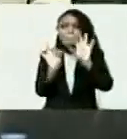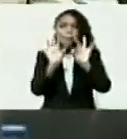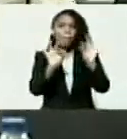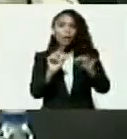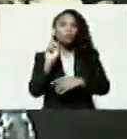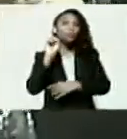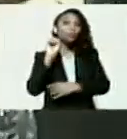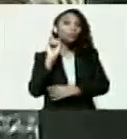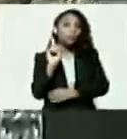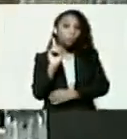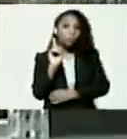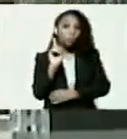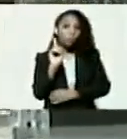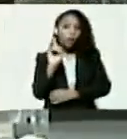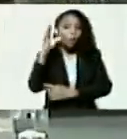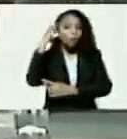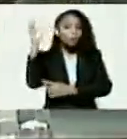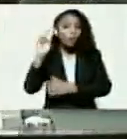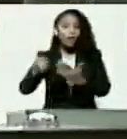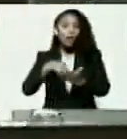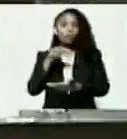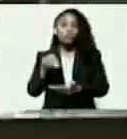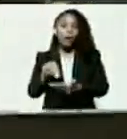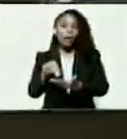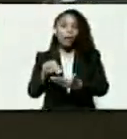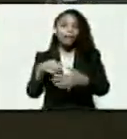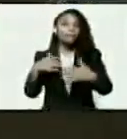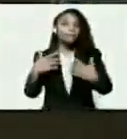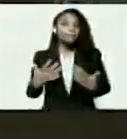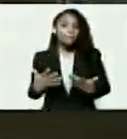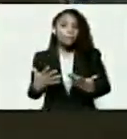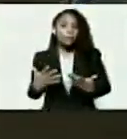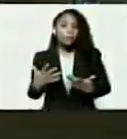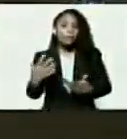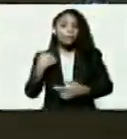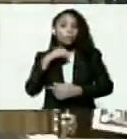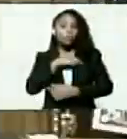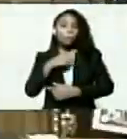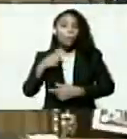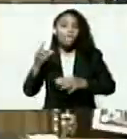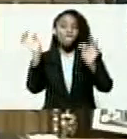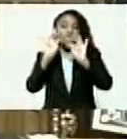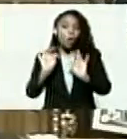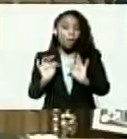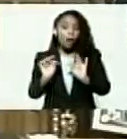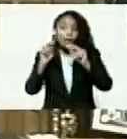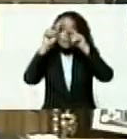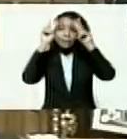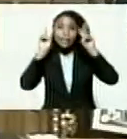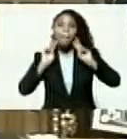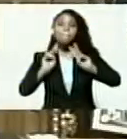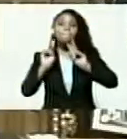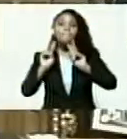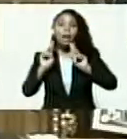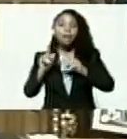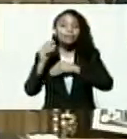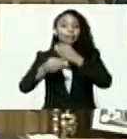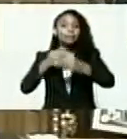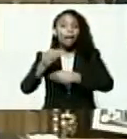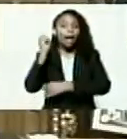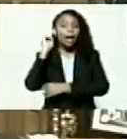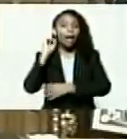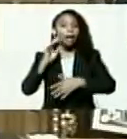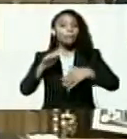un Consejo Nacional ad hoc que llevó a cabo de manera impecable estas elecciones parlamentarias